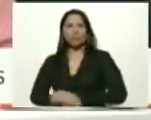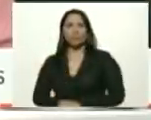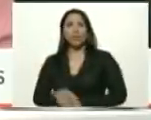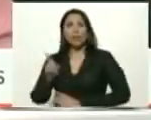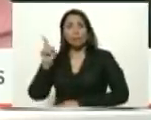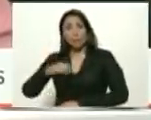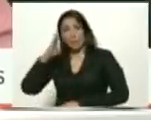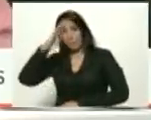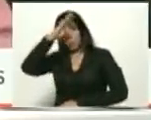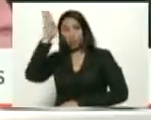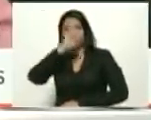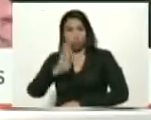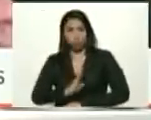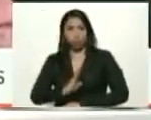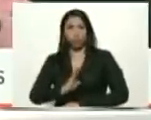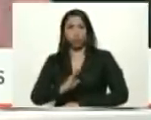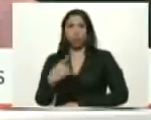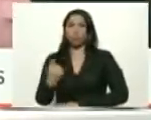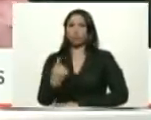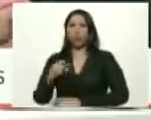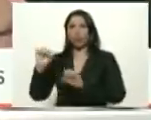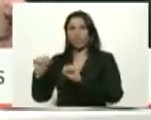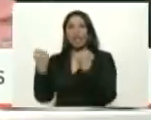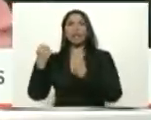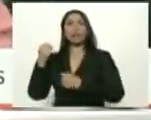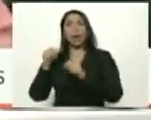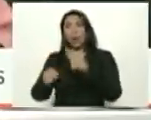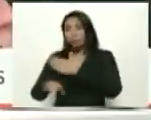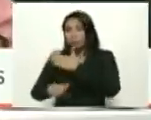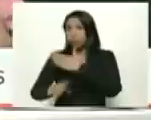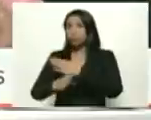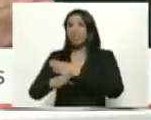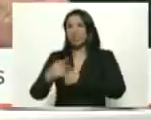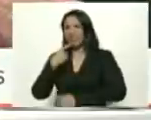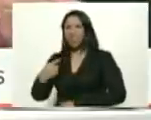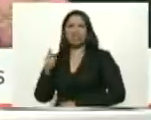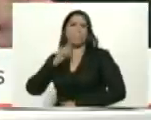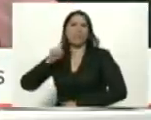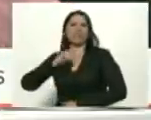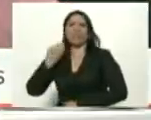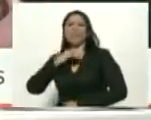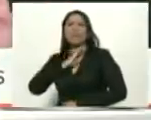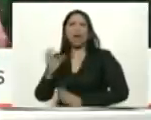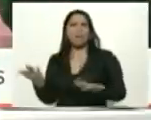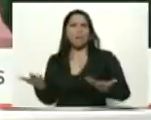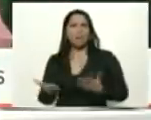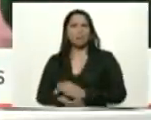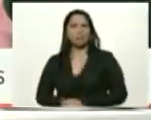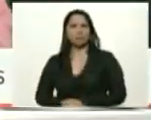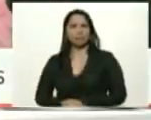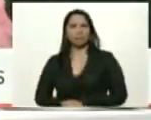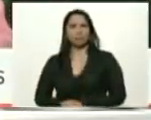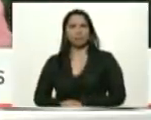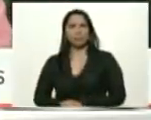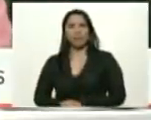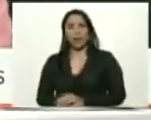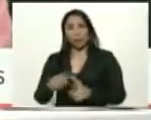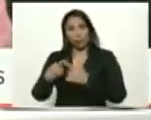Bolsonaro aquí en Brasil, no solo que lo negó, lo niega todavía. Y ahí ustedes ven Brasil